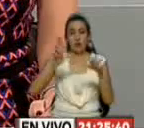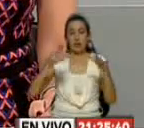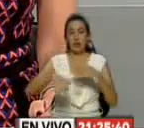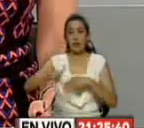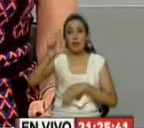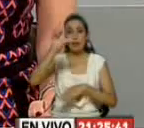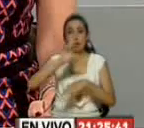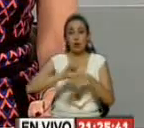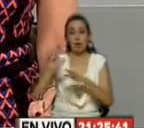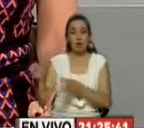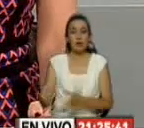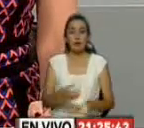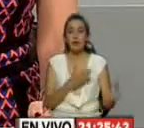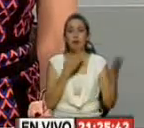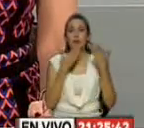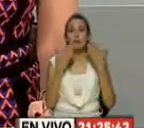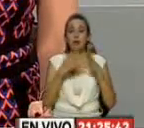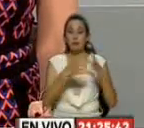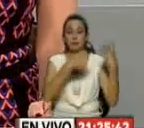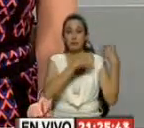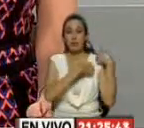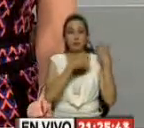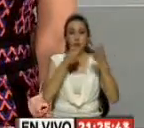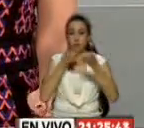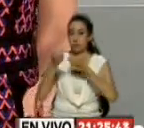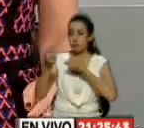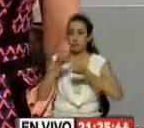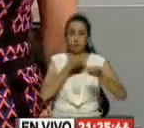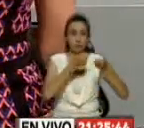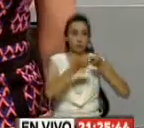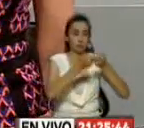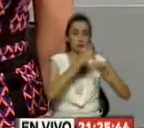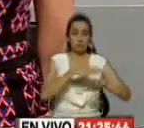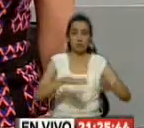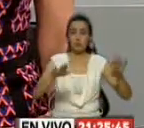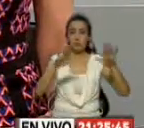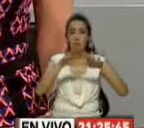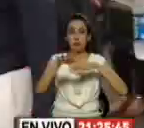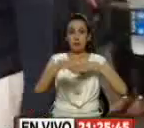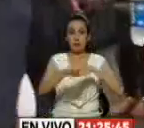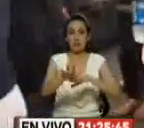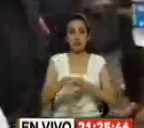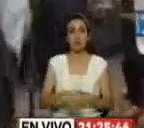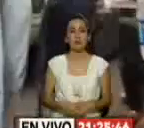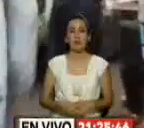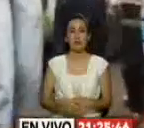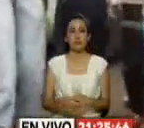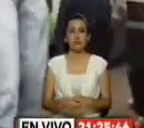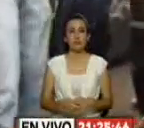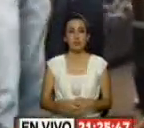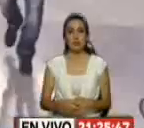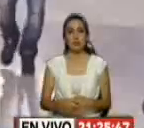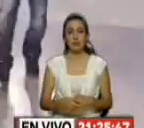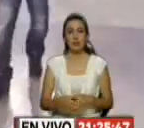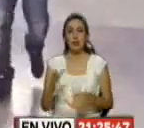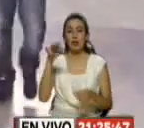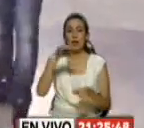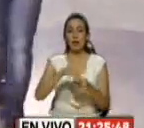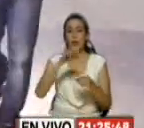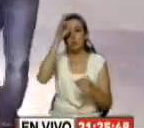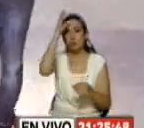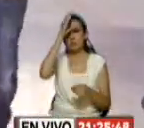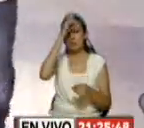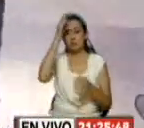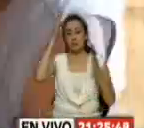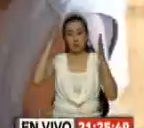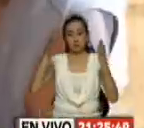realiza operativos de control para garantizar la seguridad de los peregrinos. Los devotos católicos acuden al